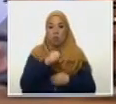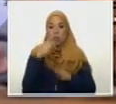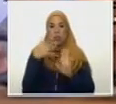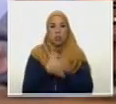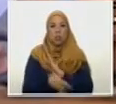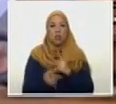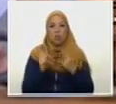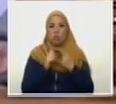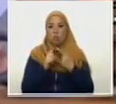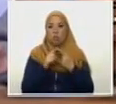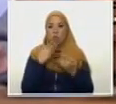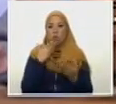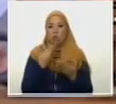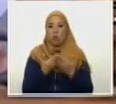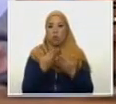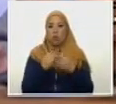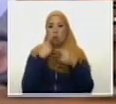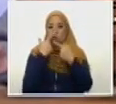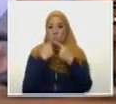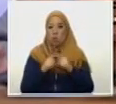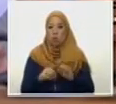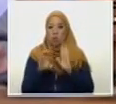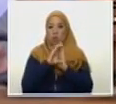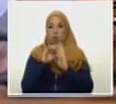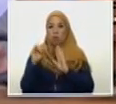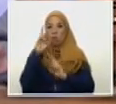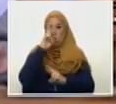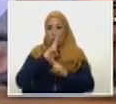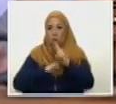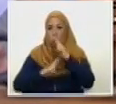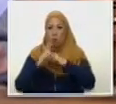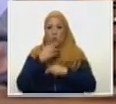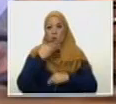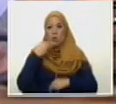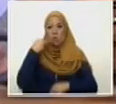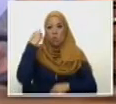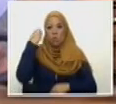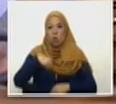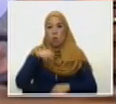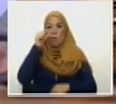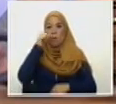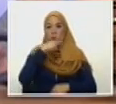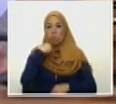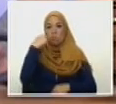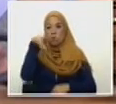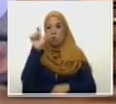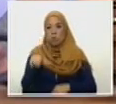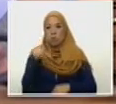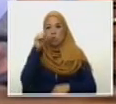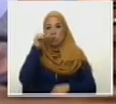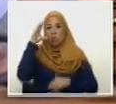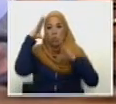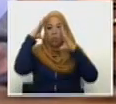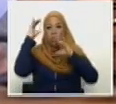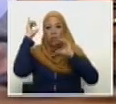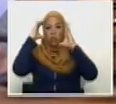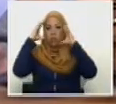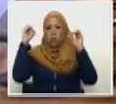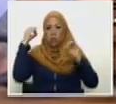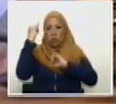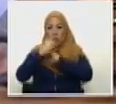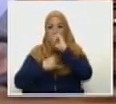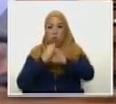siguiente: proyecto de acuerdo constituyente en honor al joven bolivariano y revolucionario Joan Noya, ejemplo de integridad, disciplina, capacidad y